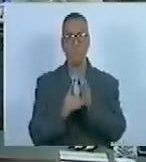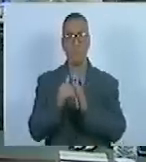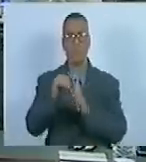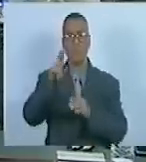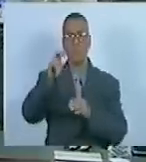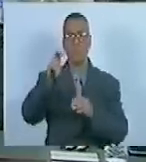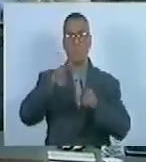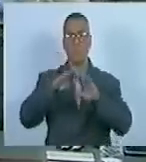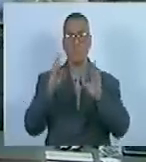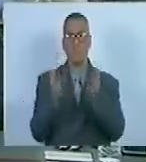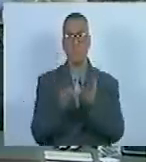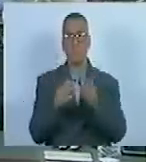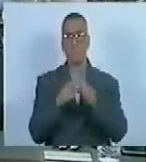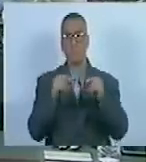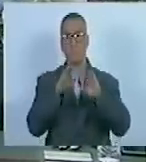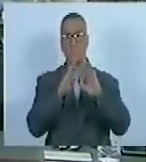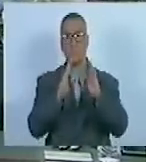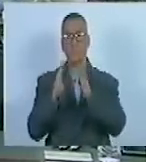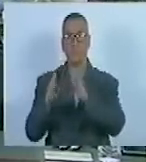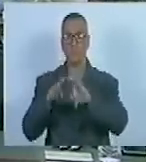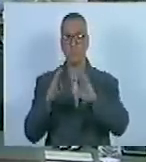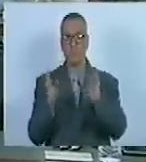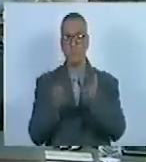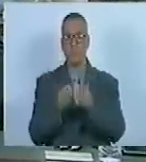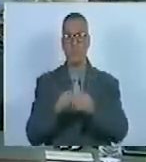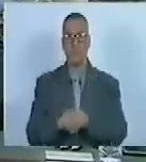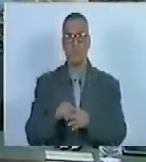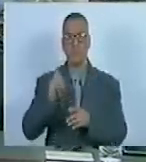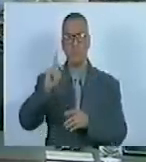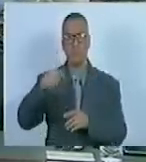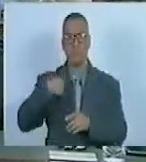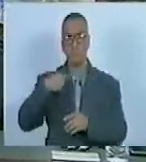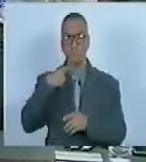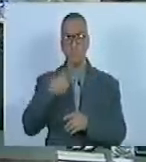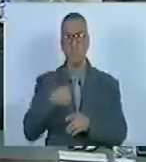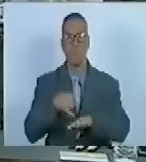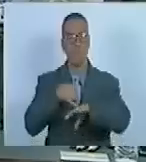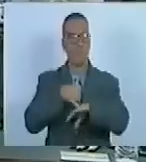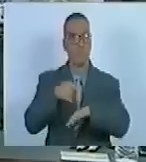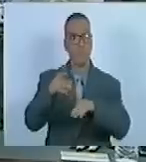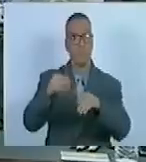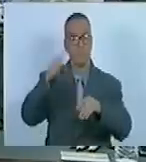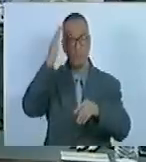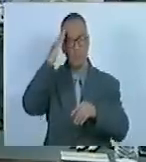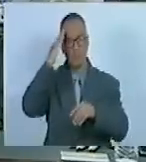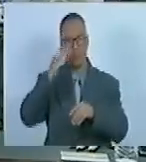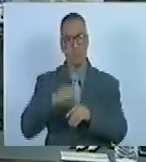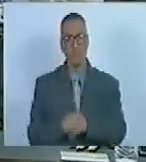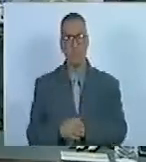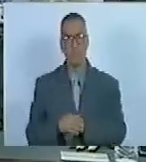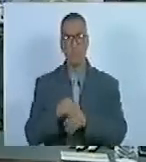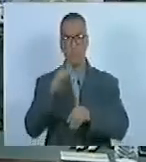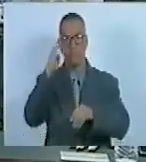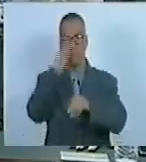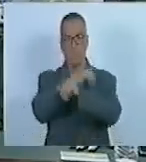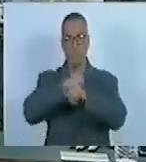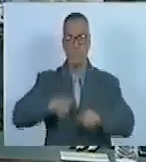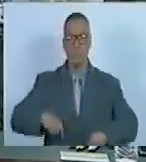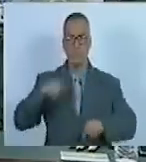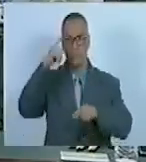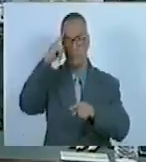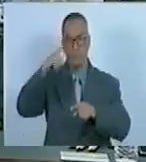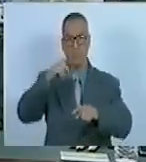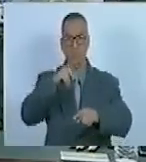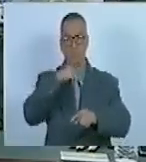un nuevo mundo, de un nuevo orden mundial. Eso, por supuesto, hubiera debilitado de una manera muy considerable las fuerzas militares y las